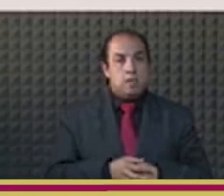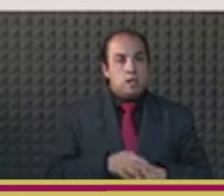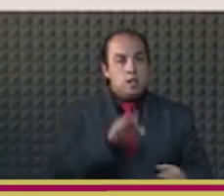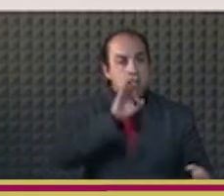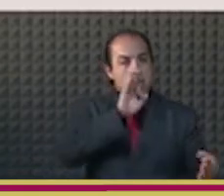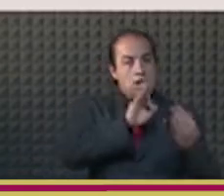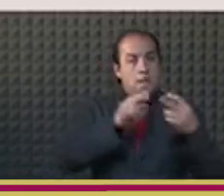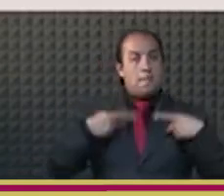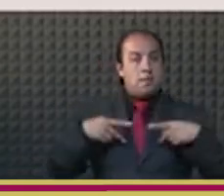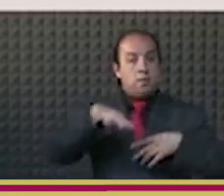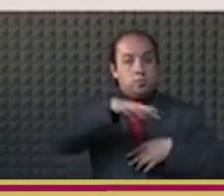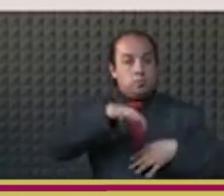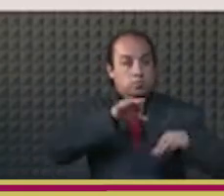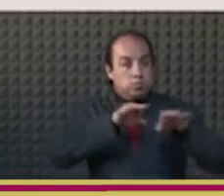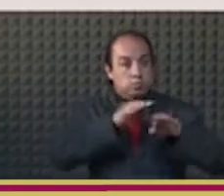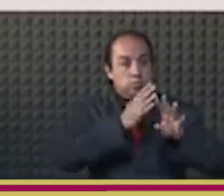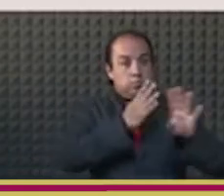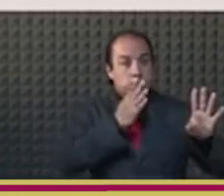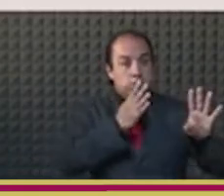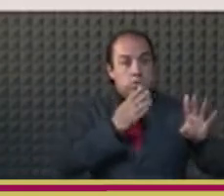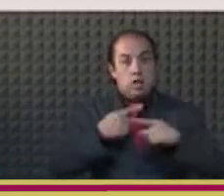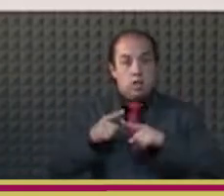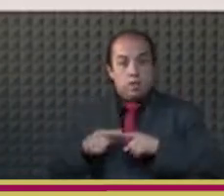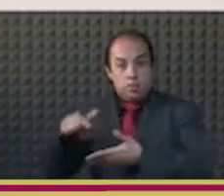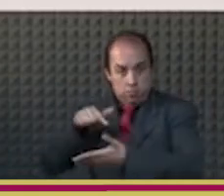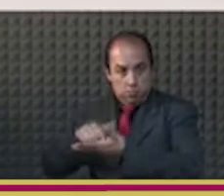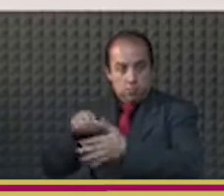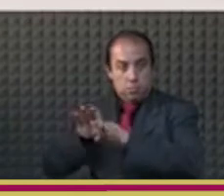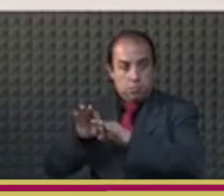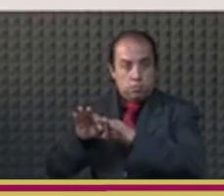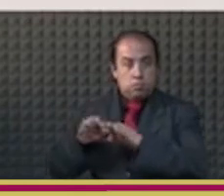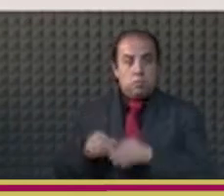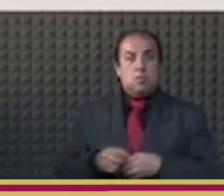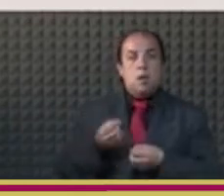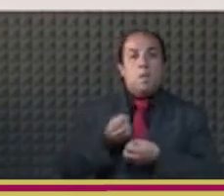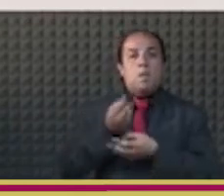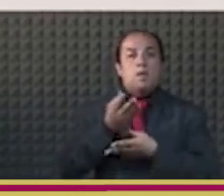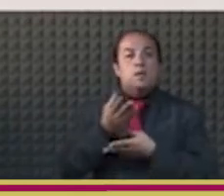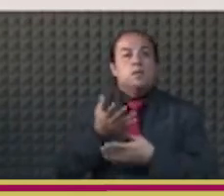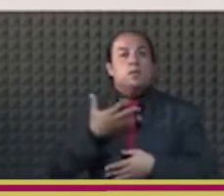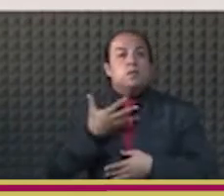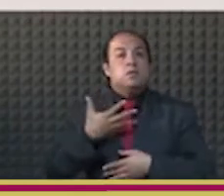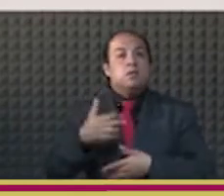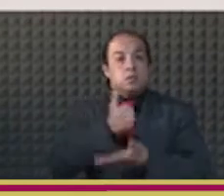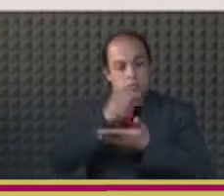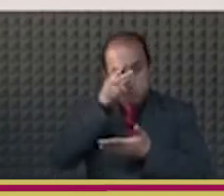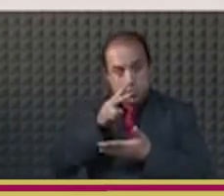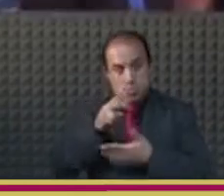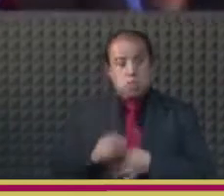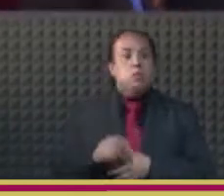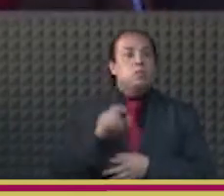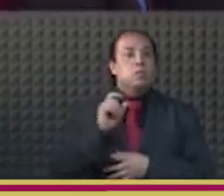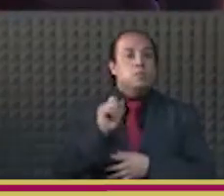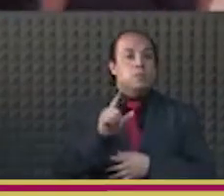acercar a los buscadores de empleo con las diferentes vacantes, las ofertas de empleo que hay en la Ciudad de México y que